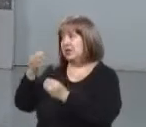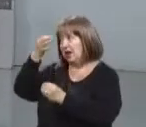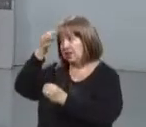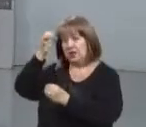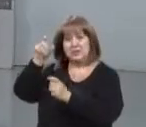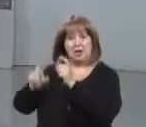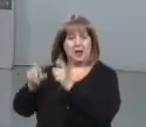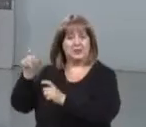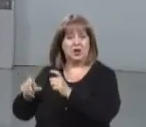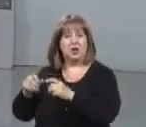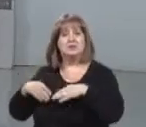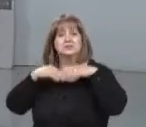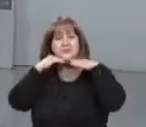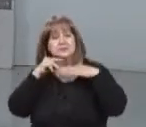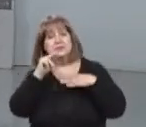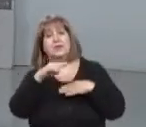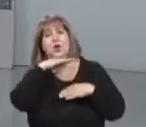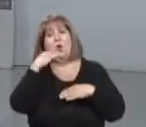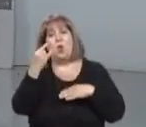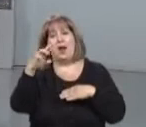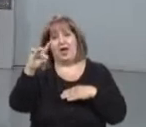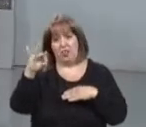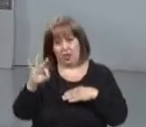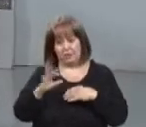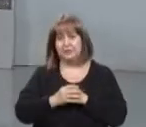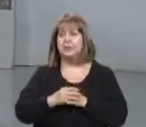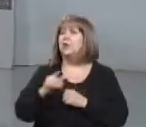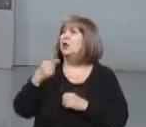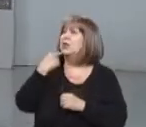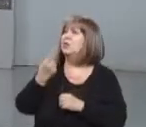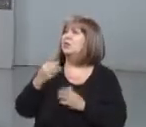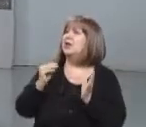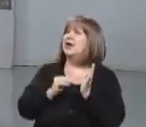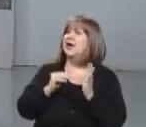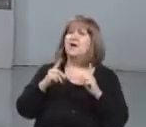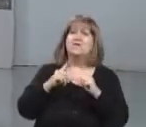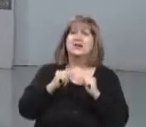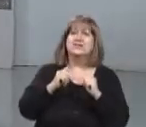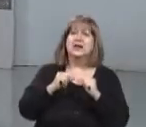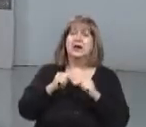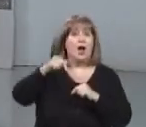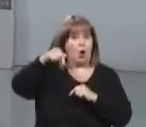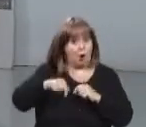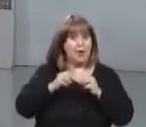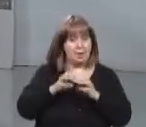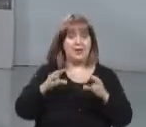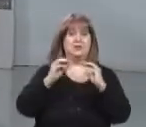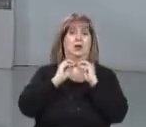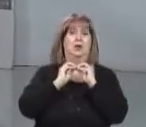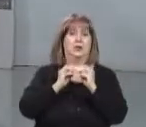que establecer si es culpable o no. ¿Cuándo sería esto? ¿Todavía no comenzó, está la...? Comenzó hoy.